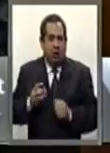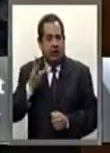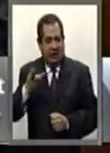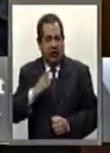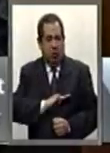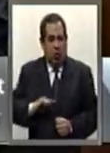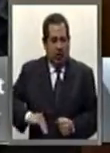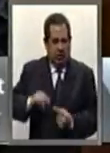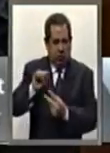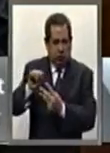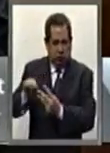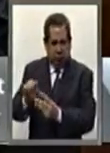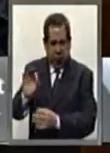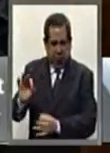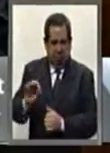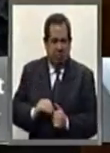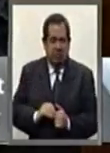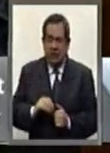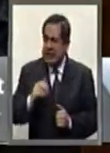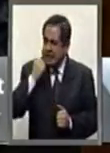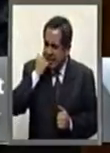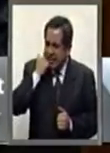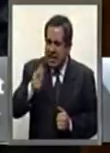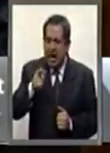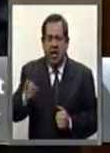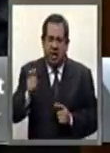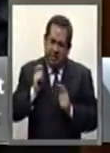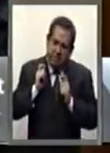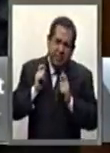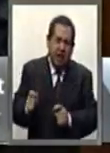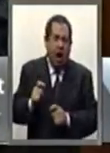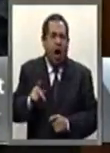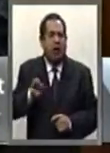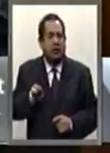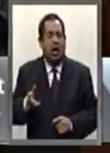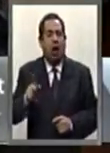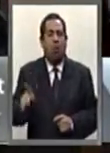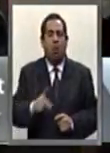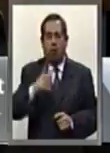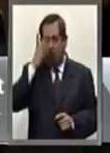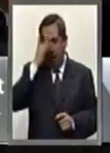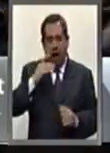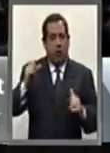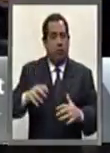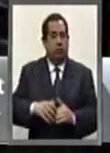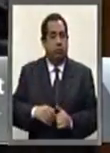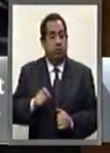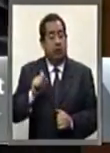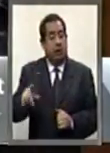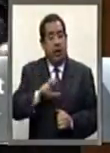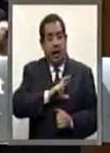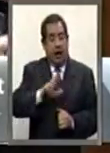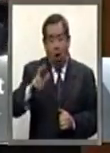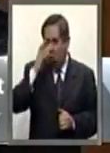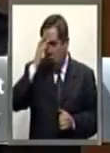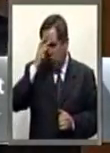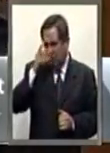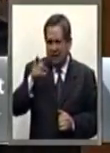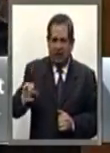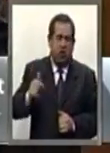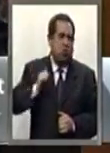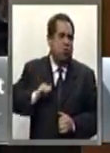municipios que se busca adquieran la categoría de pueblo mágico. Asimismo, es reconocer su